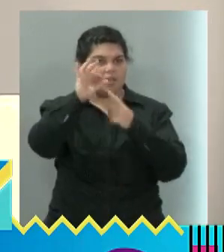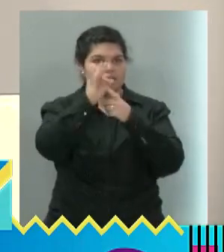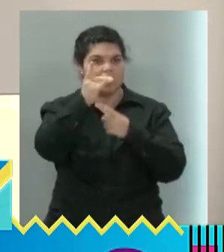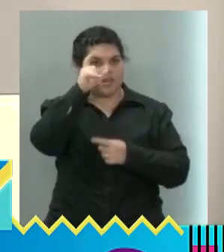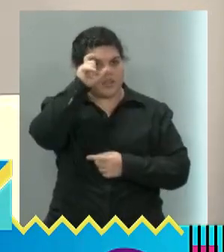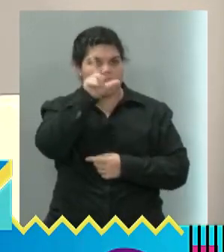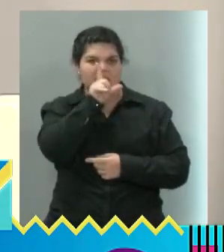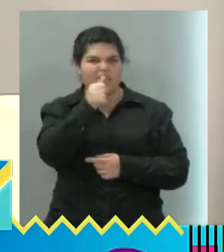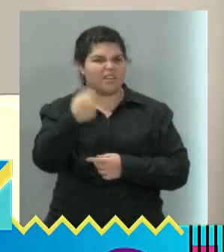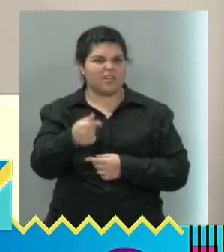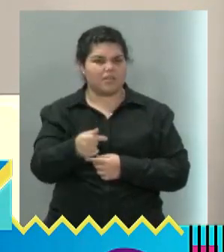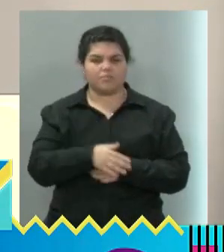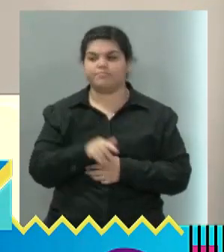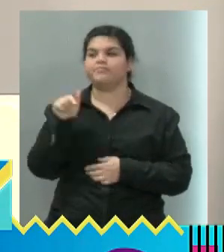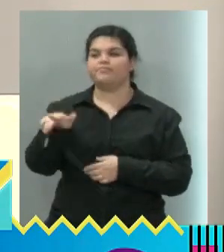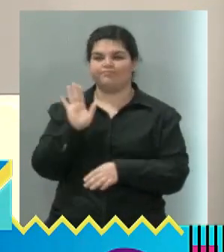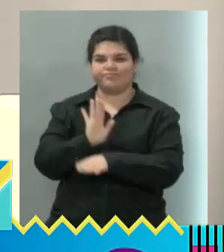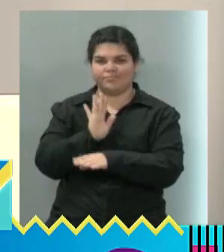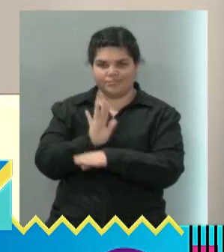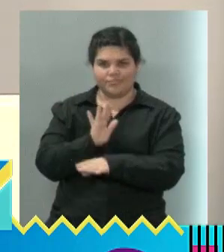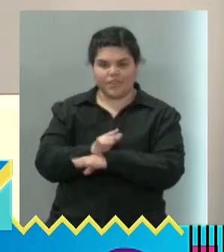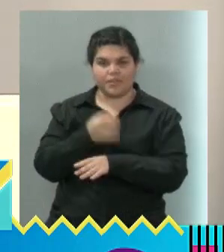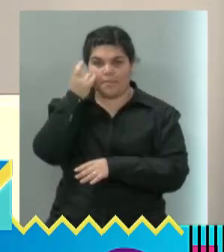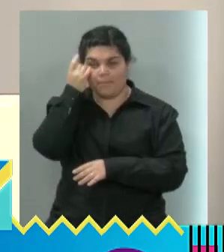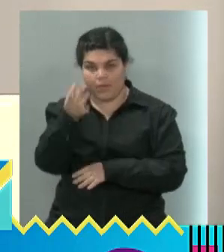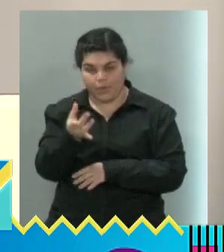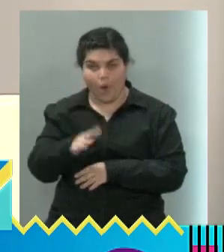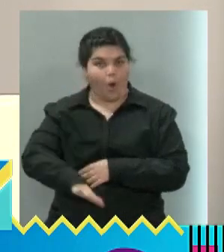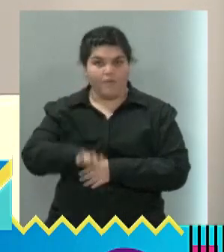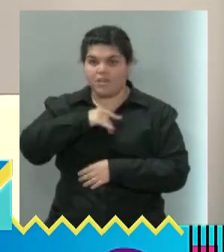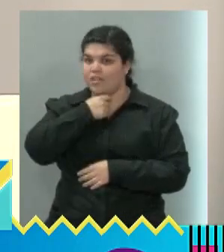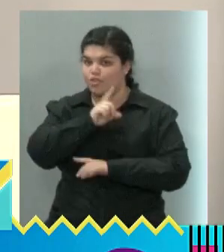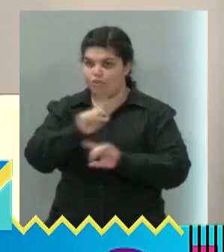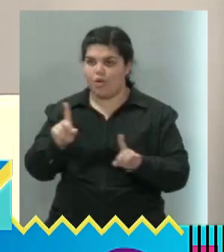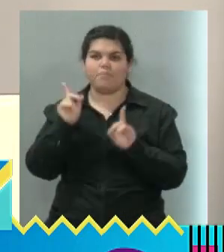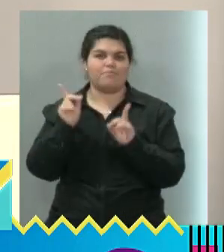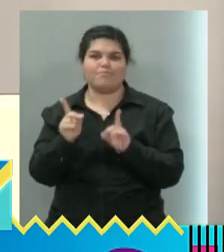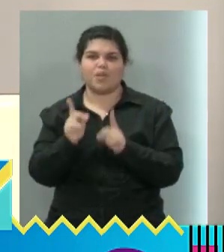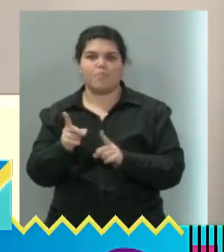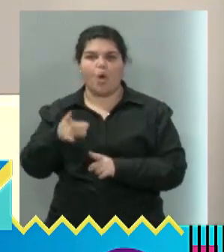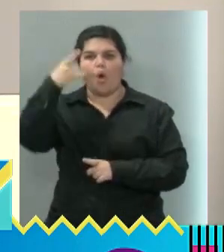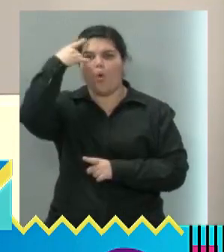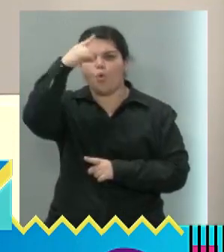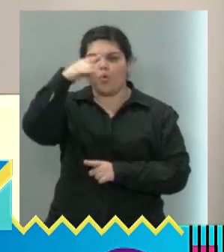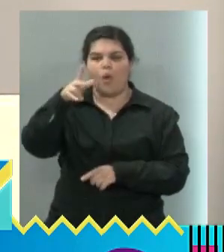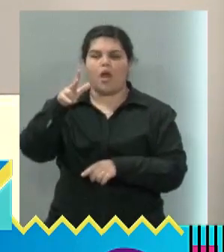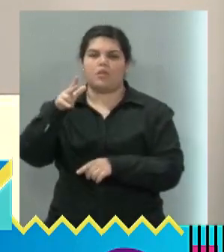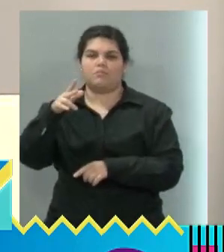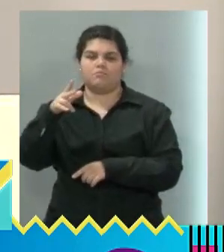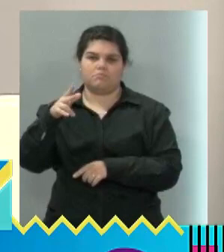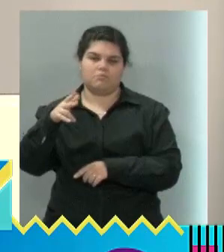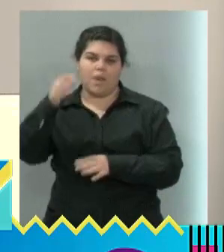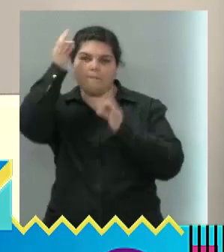perdón, sin ofender a nadie en esto, lo que pasó con Paraguay, lo que pasó con Uruguay, que fueron territorios que quedaron